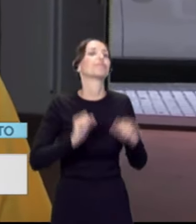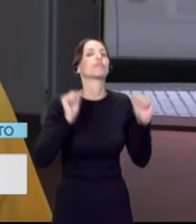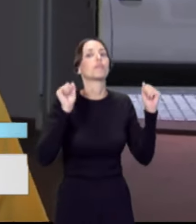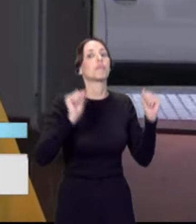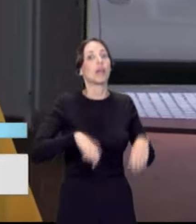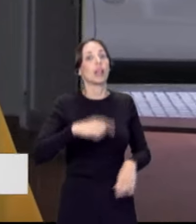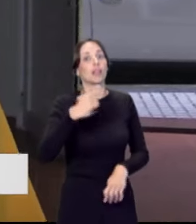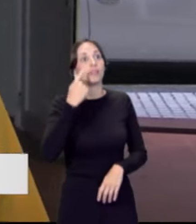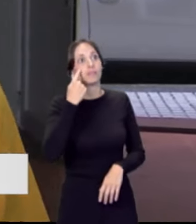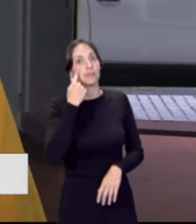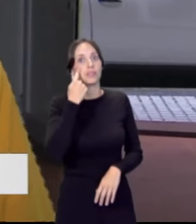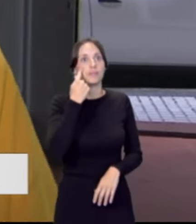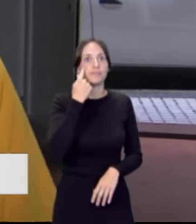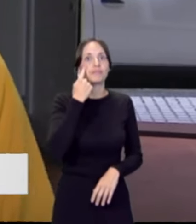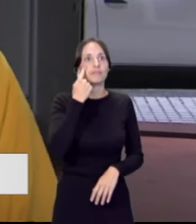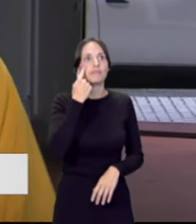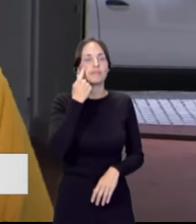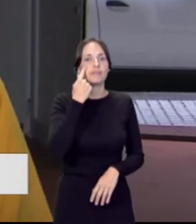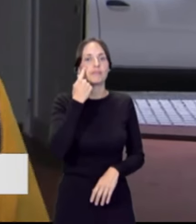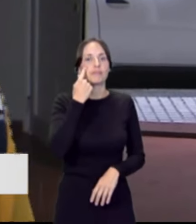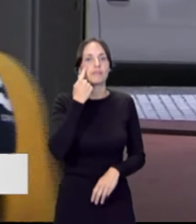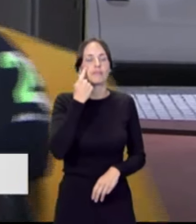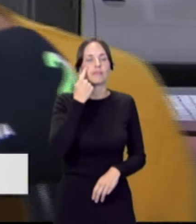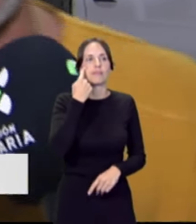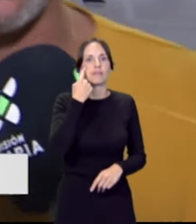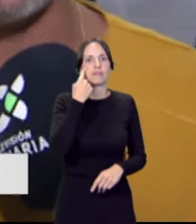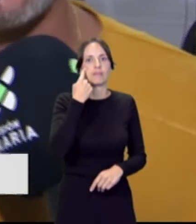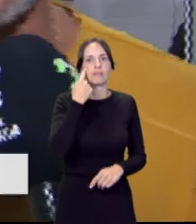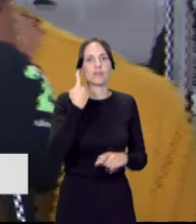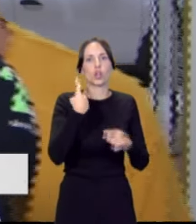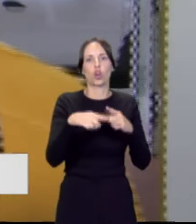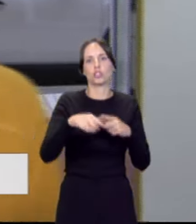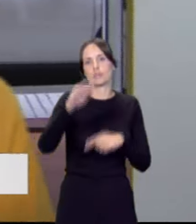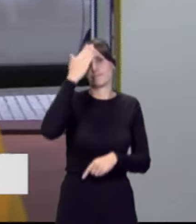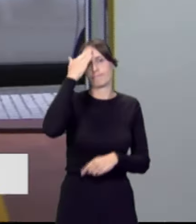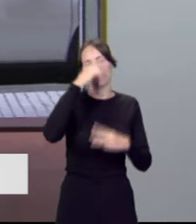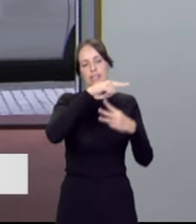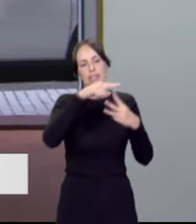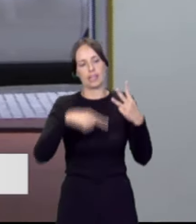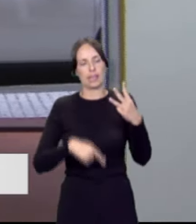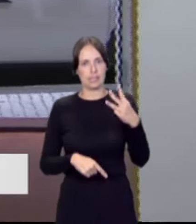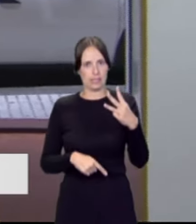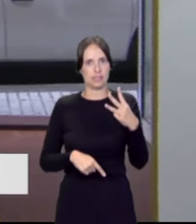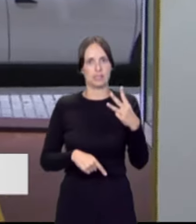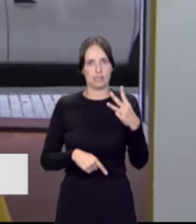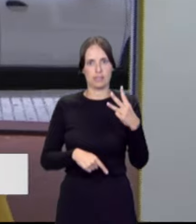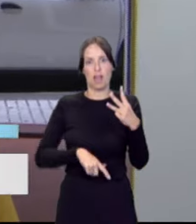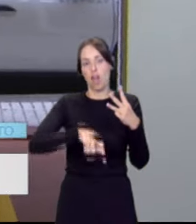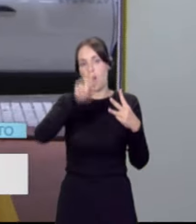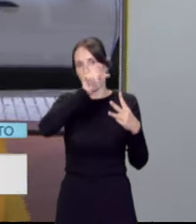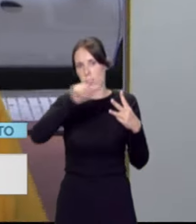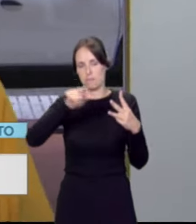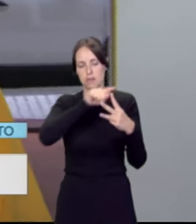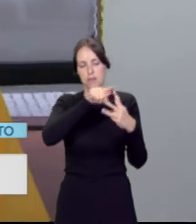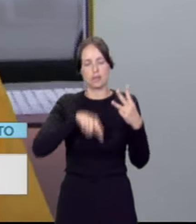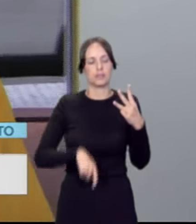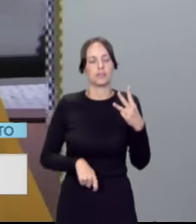poder influenciar tres aristas importantes en lo que es el ser humano, que